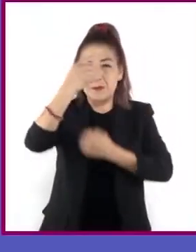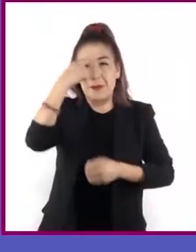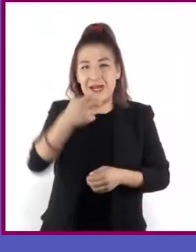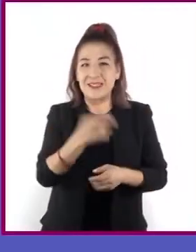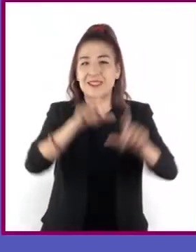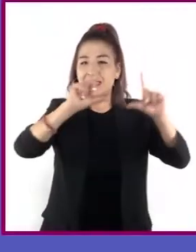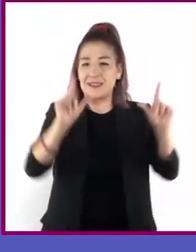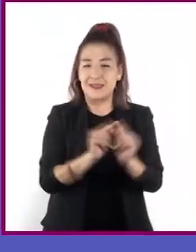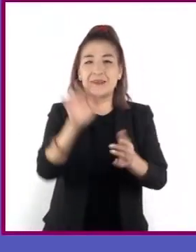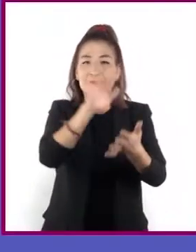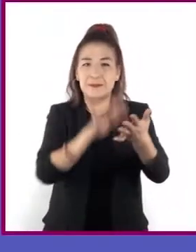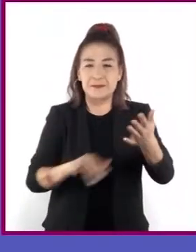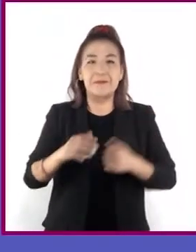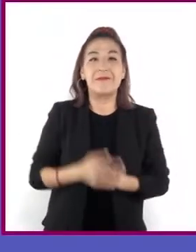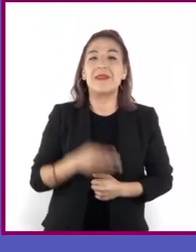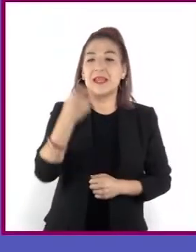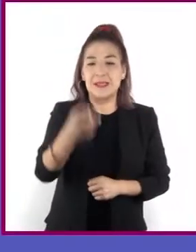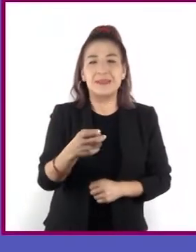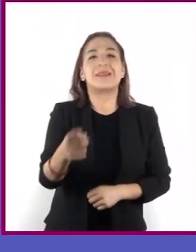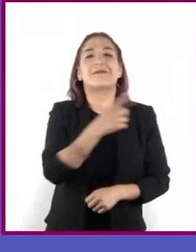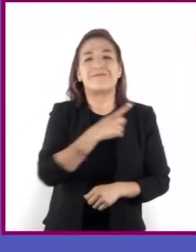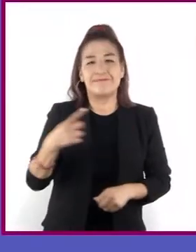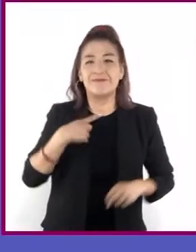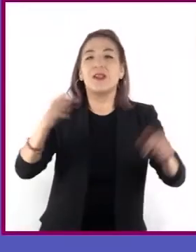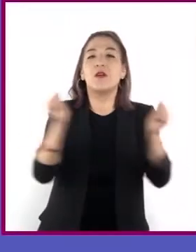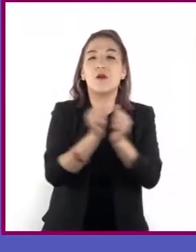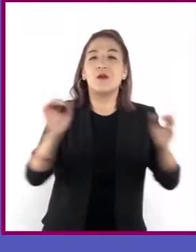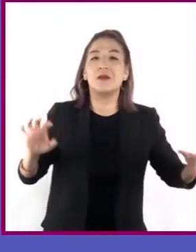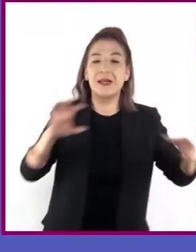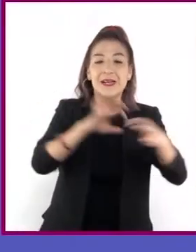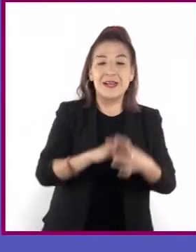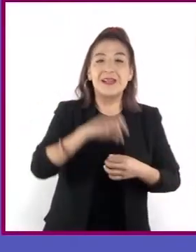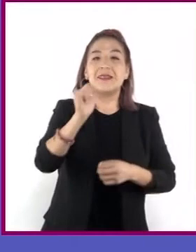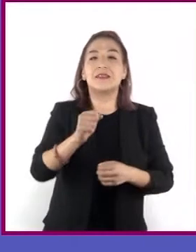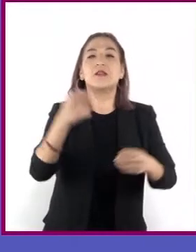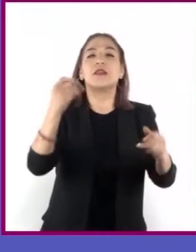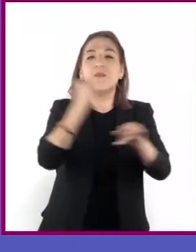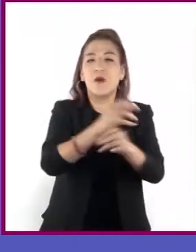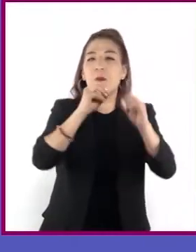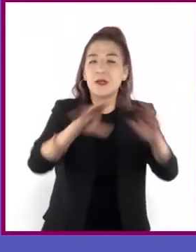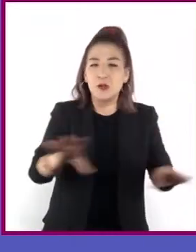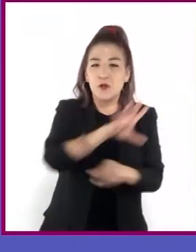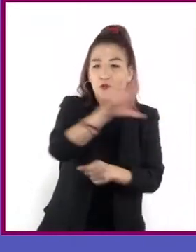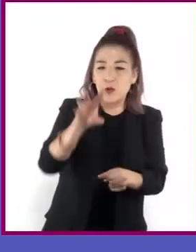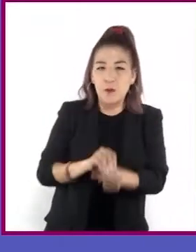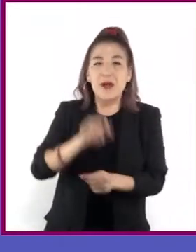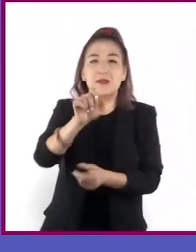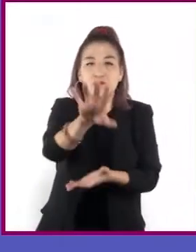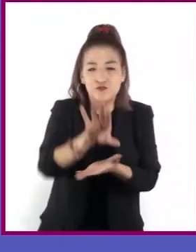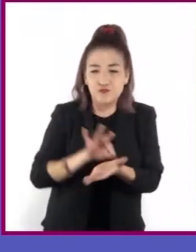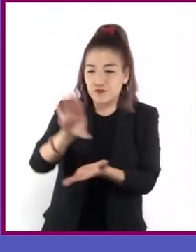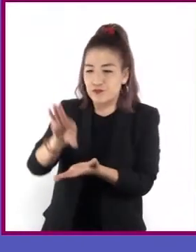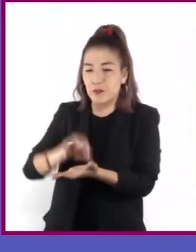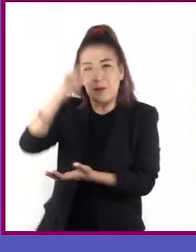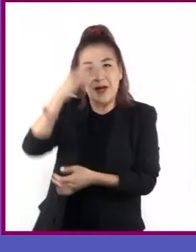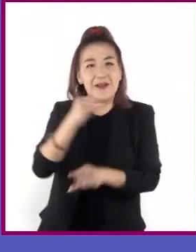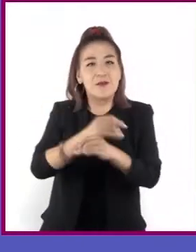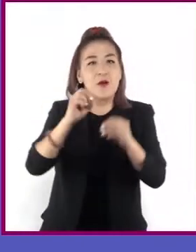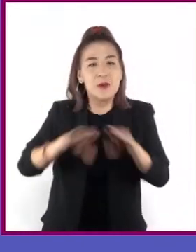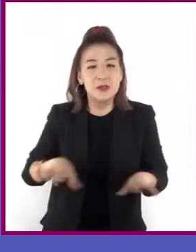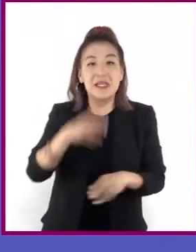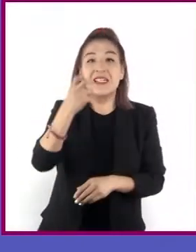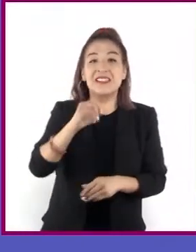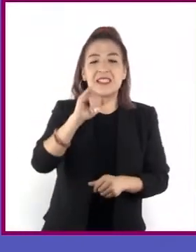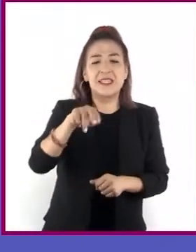resumen. Ese criterio tendría que ir en relación con la recopilación y organización de la información. Además, considero que los